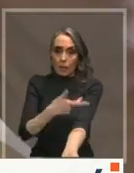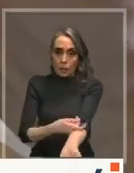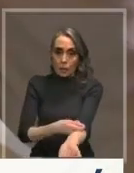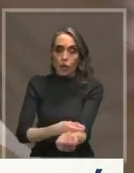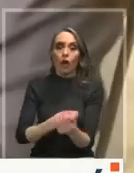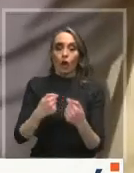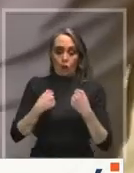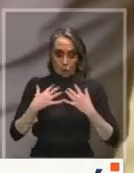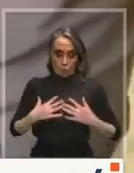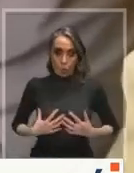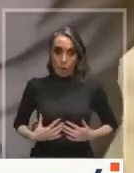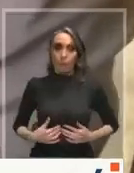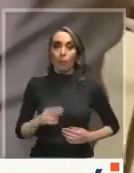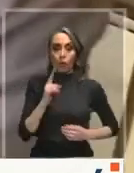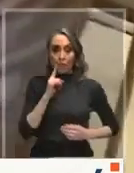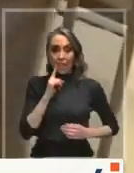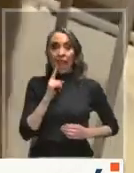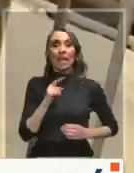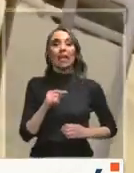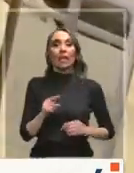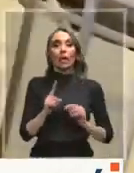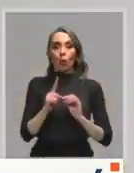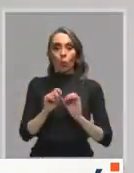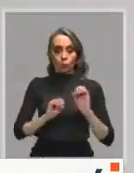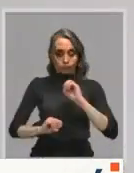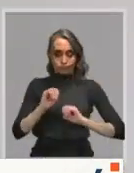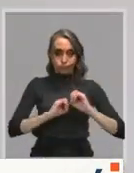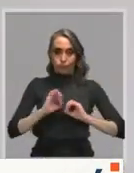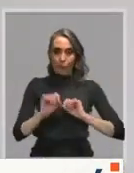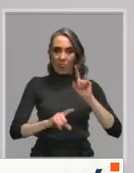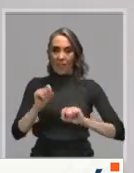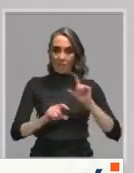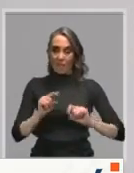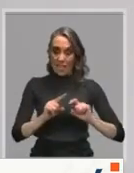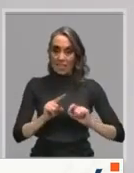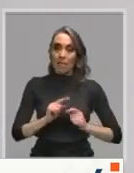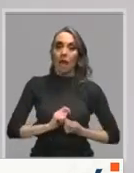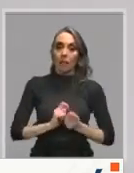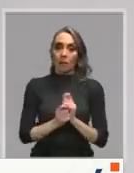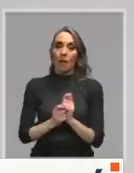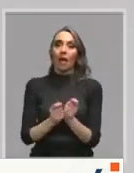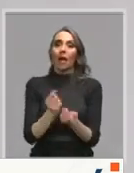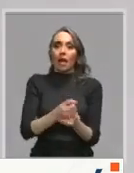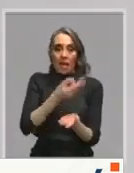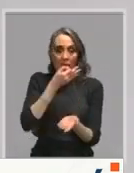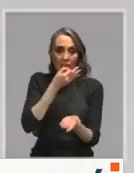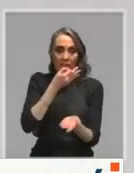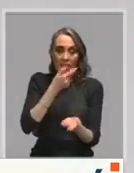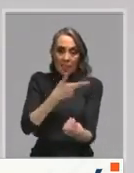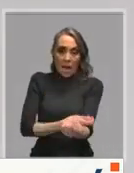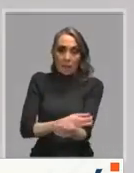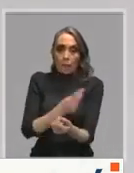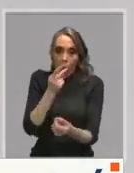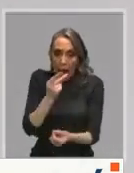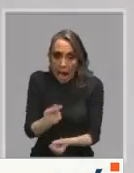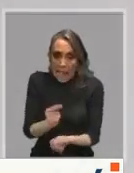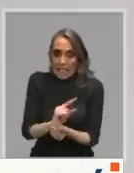sistema inmunitario. En general, el tratamiento no produce un cambio en forma